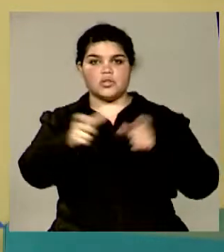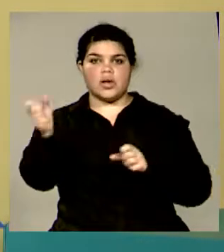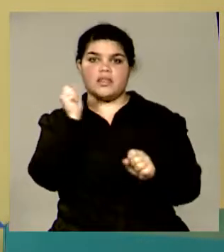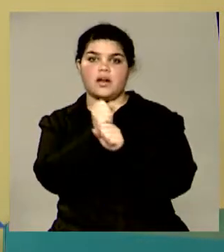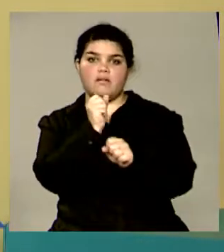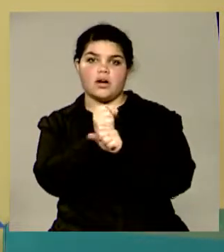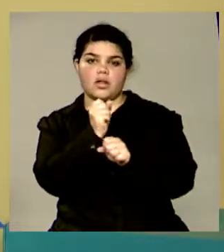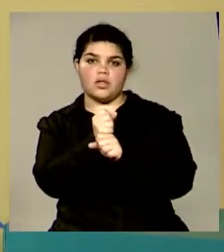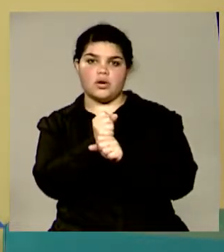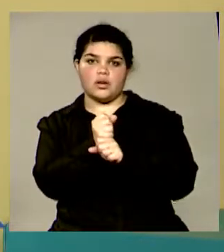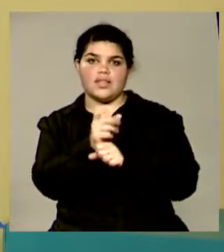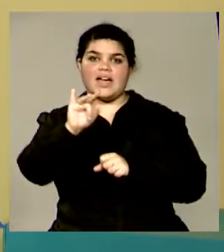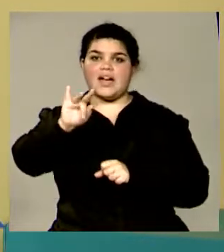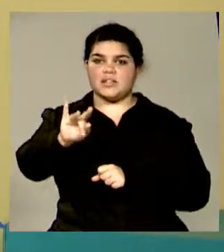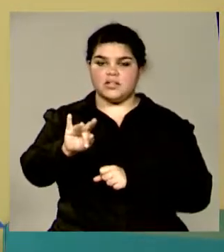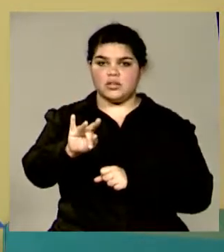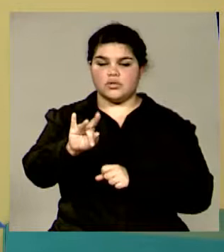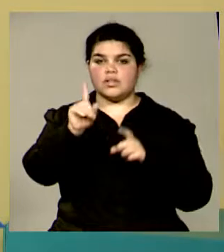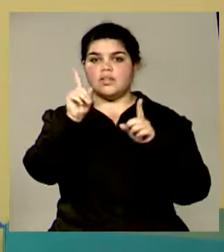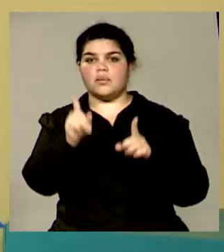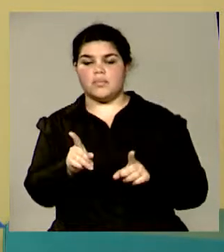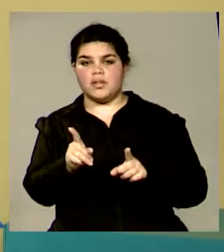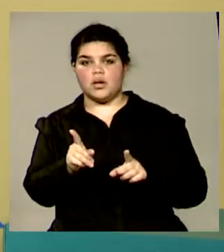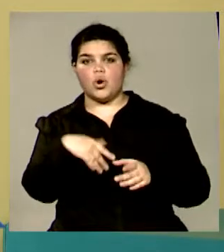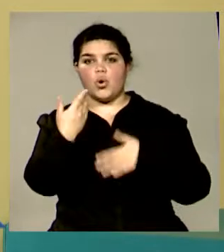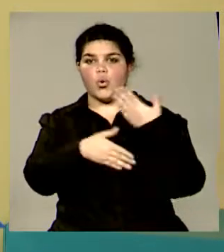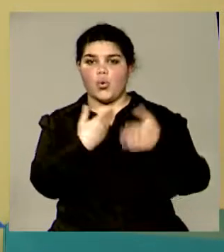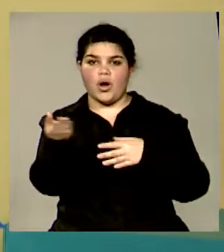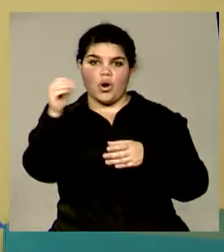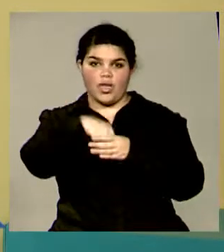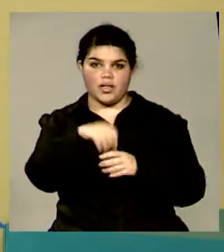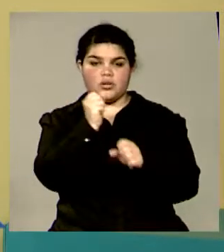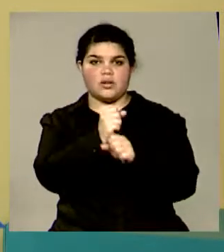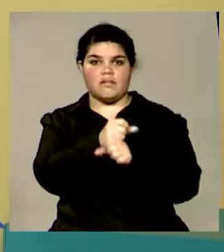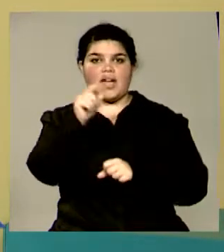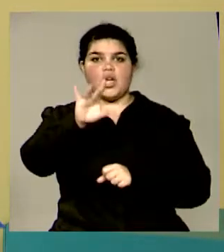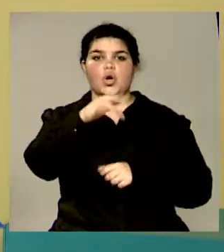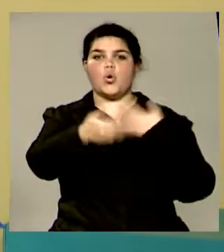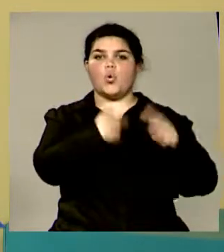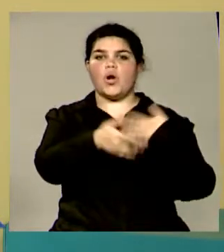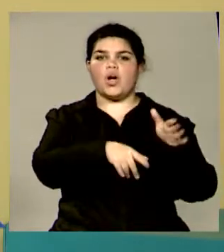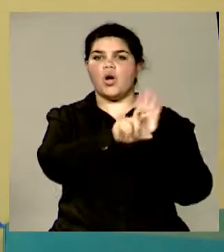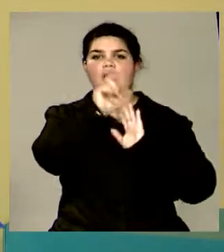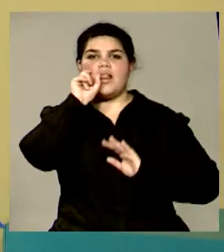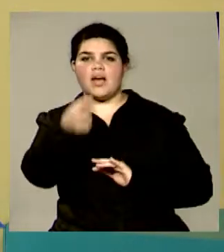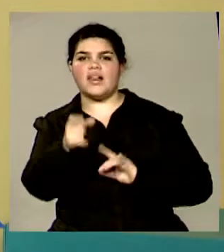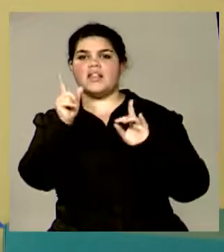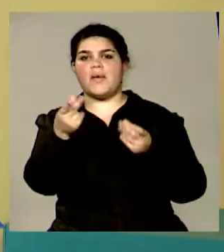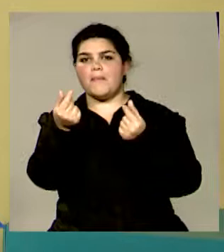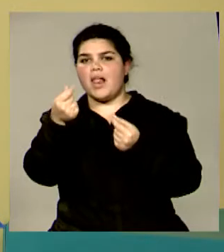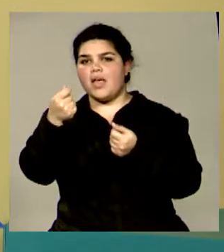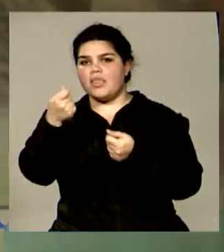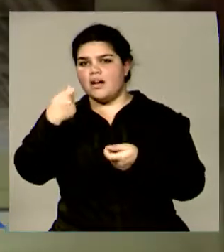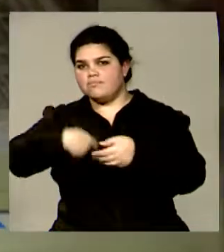gente de casinos y de juegos sobre el juego ilegal y el lavado de activos. Esto